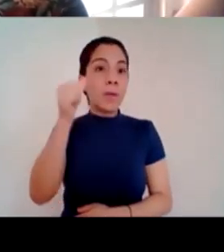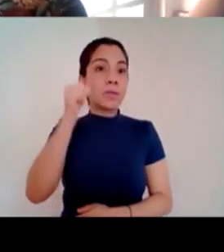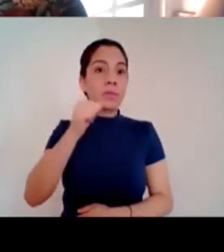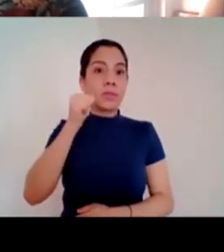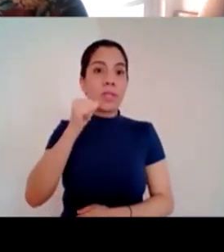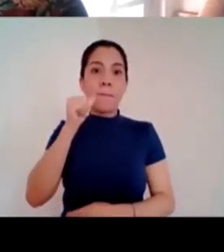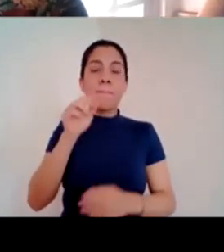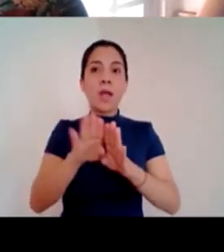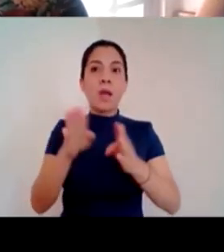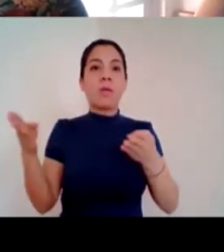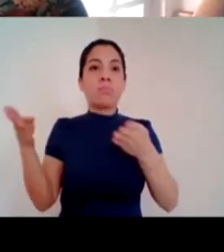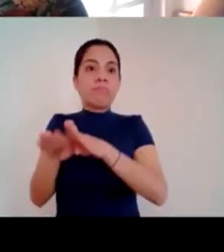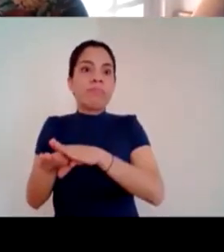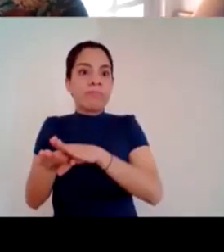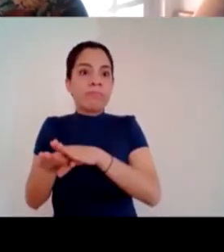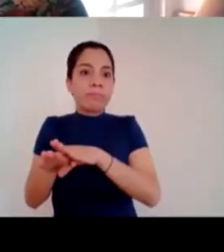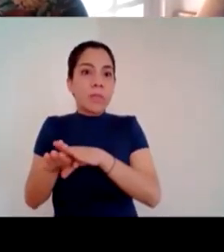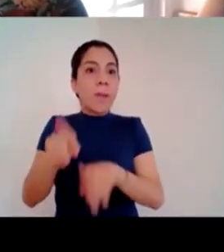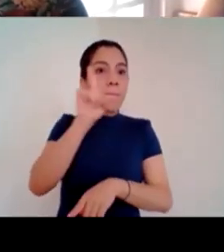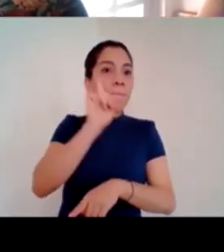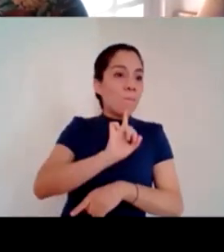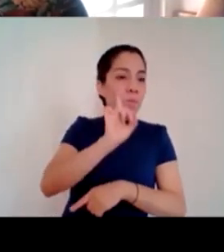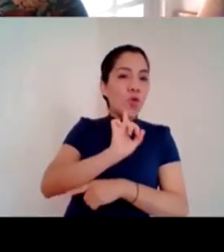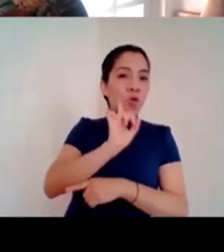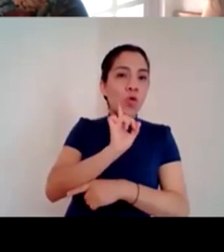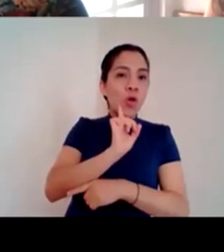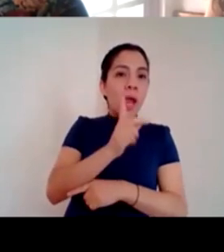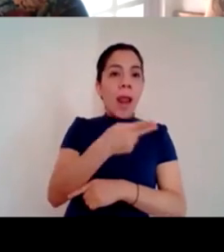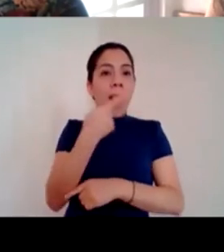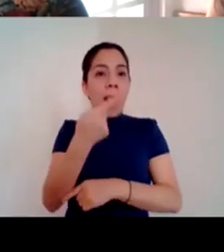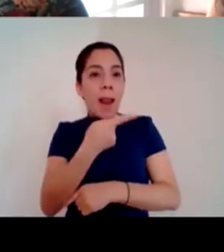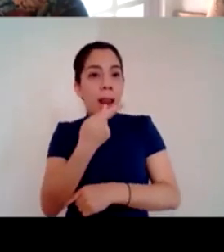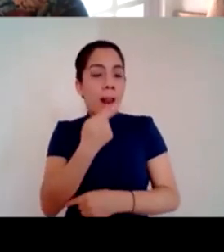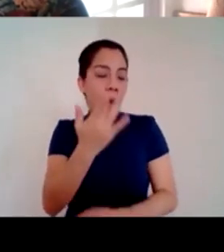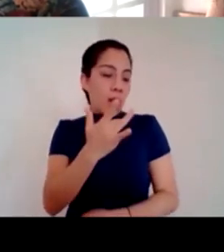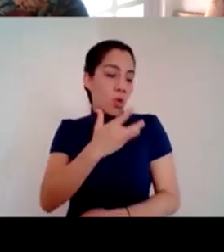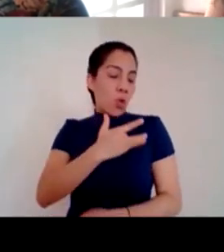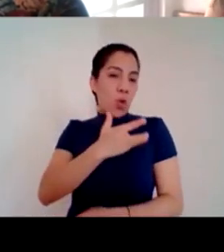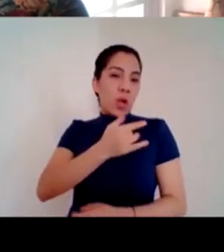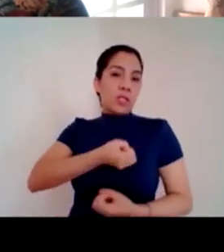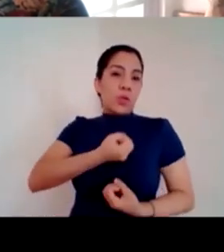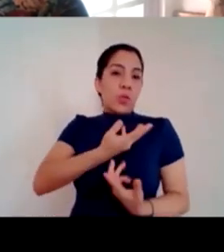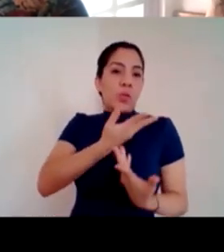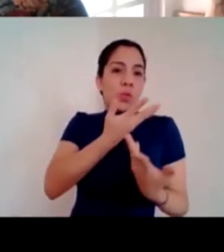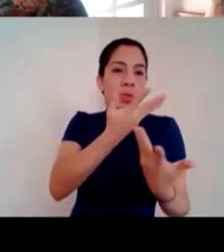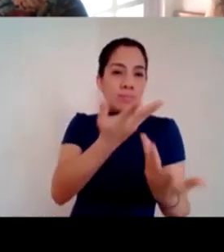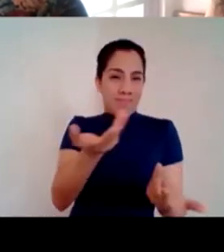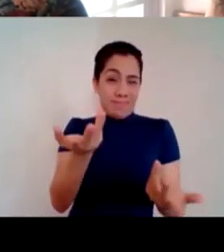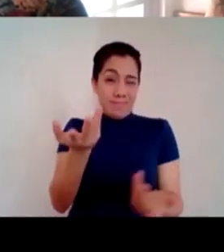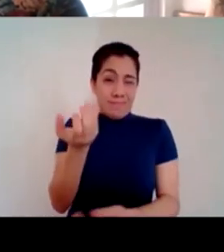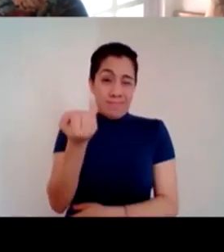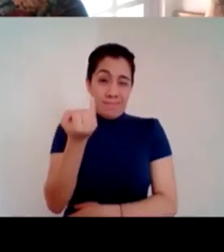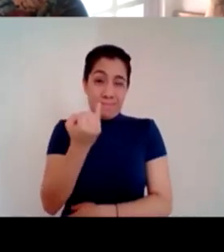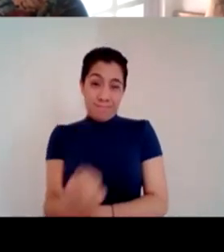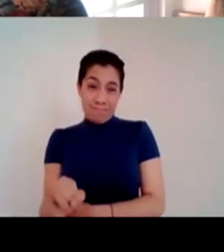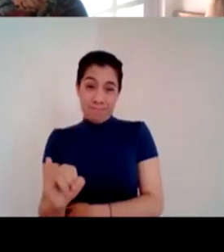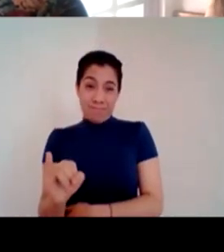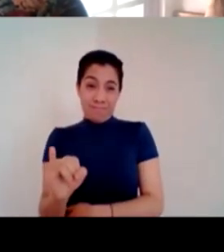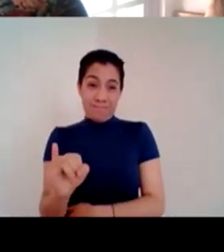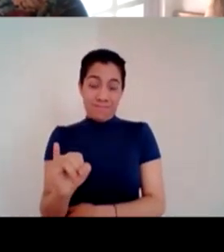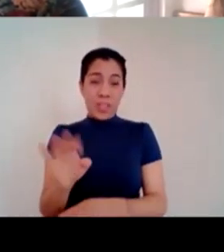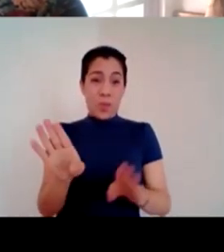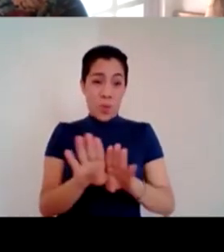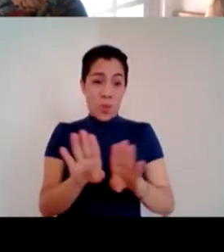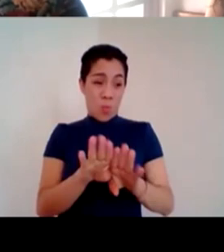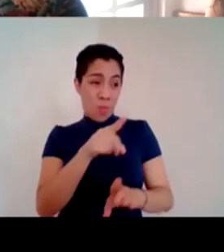mujeres hablan pero no hablan con la cabeza sino con el corazón ay caramba miren ustedes porque tienen otra fineza